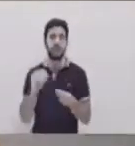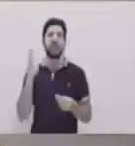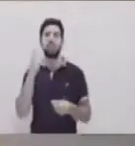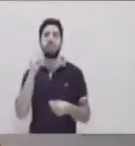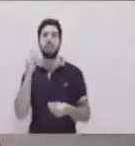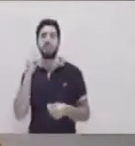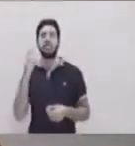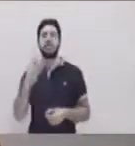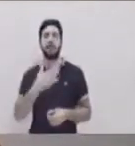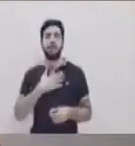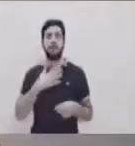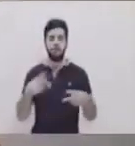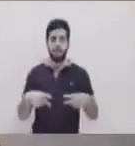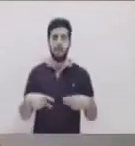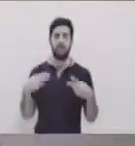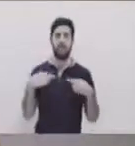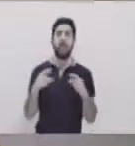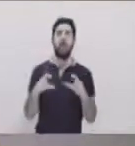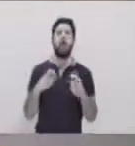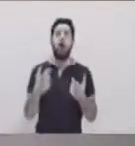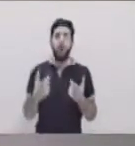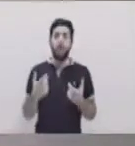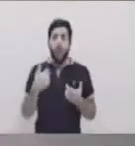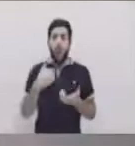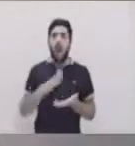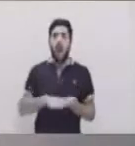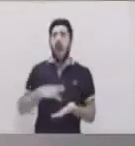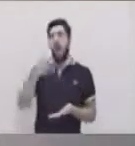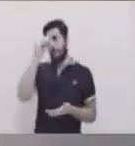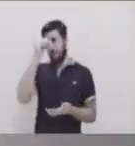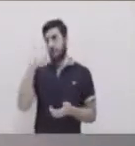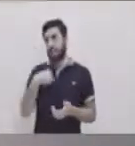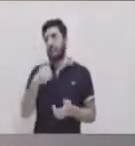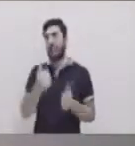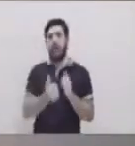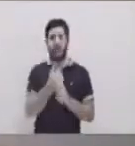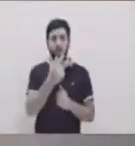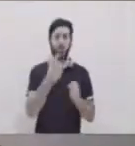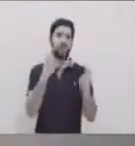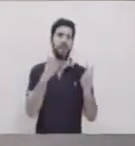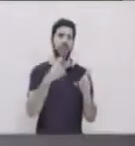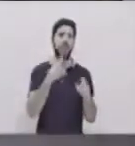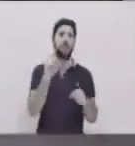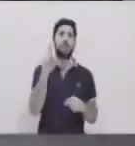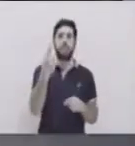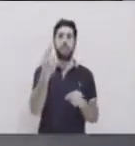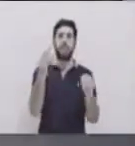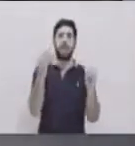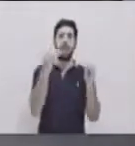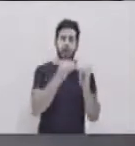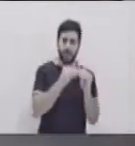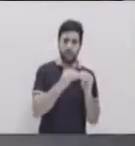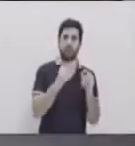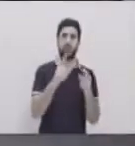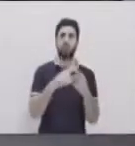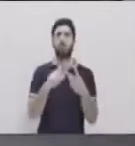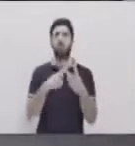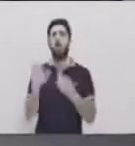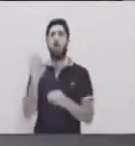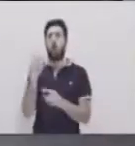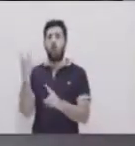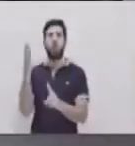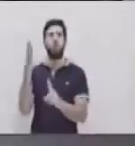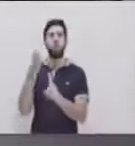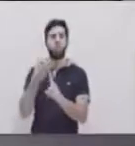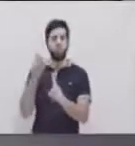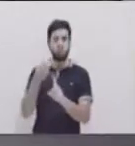de mi vida y de cómo pueden aprender de cada una de ellas. Hablo del primer beso, si recibiste